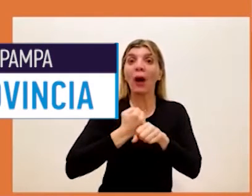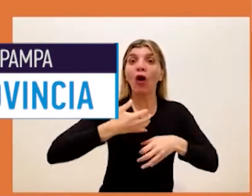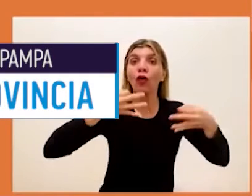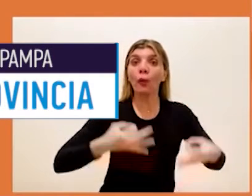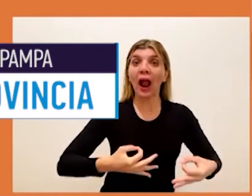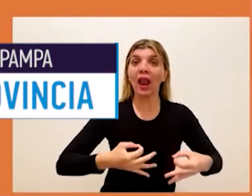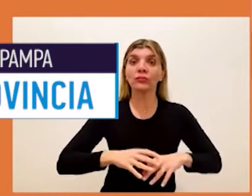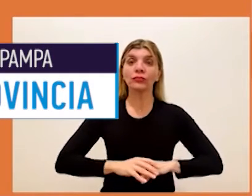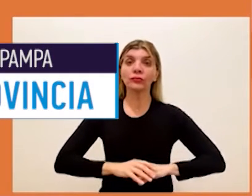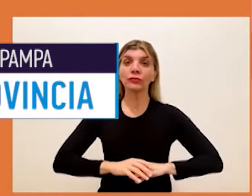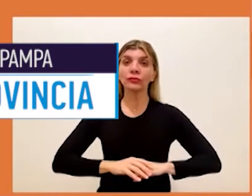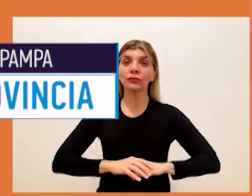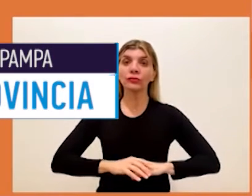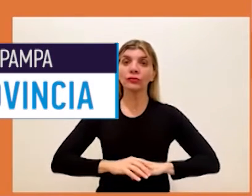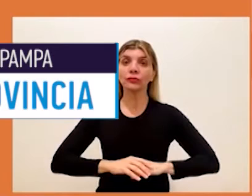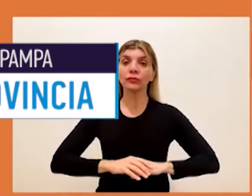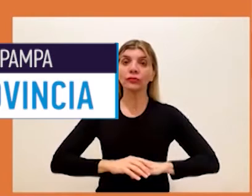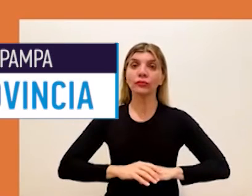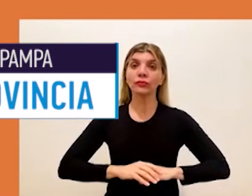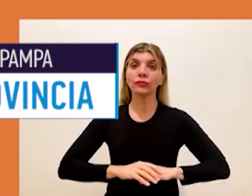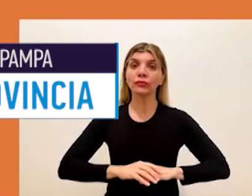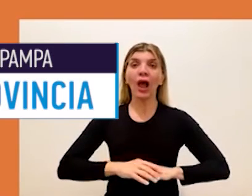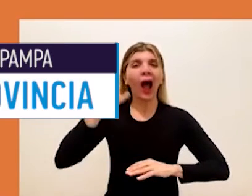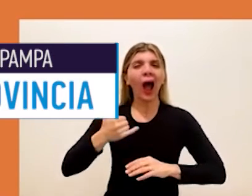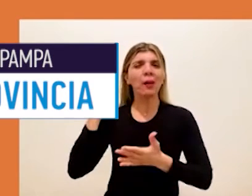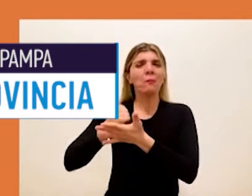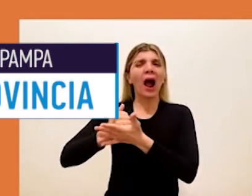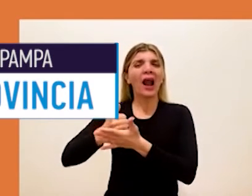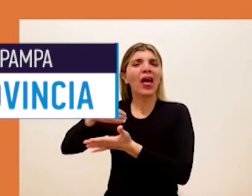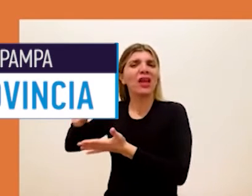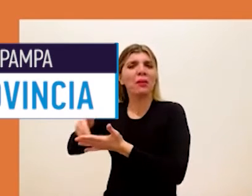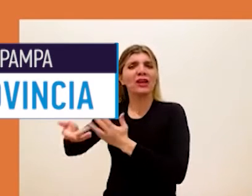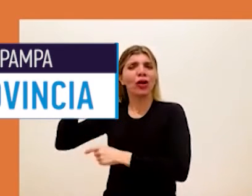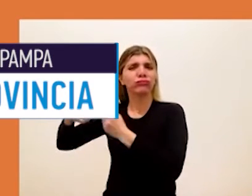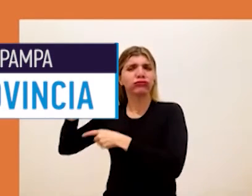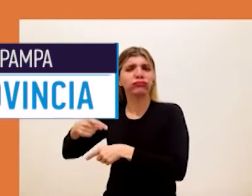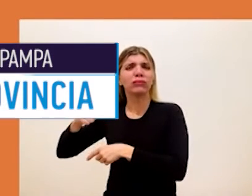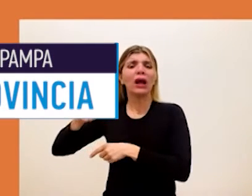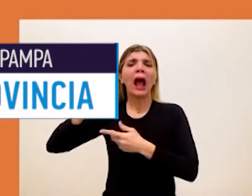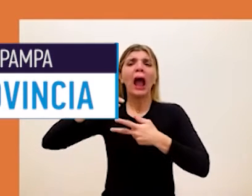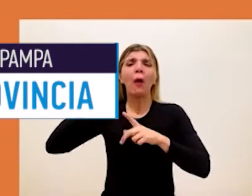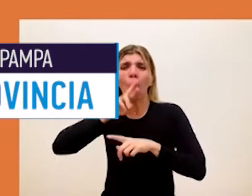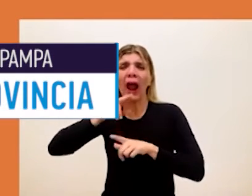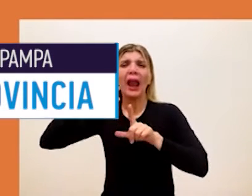jurídicamente, en abstracto porque las personas fallecieron. En cuanto, bueno, trámites pendientes quedan